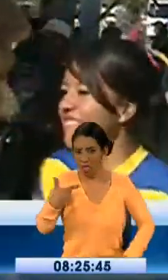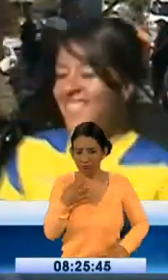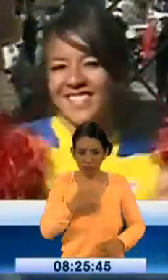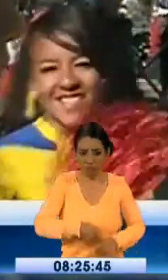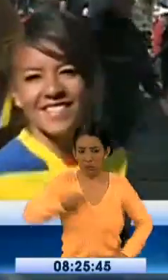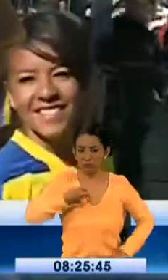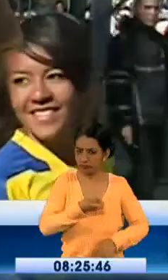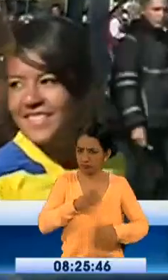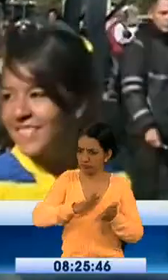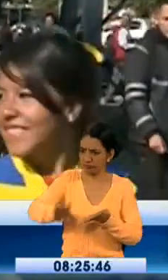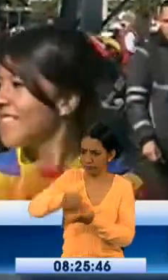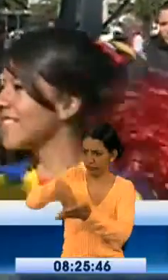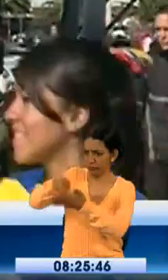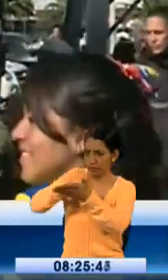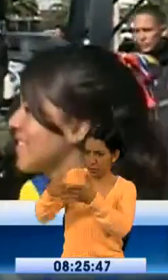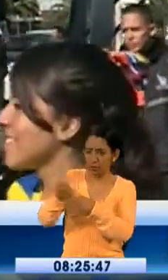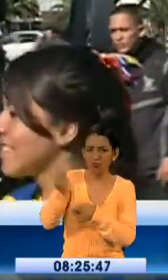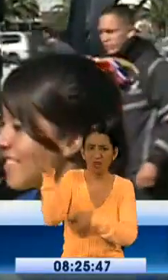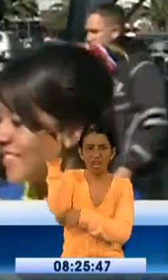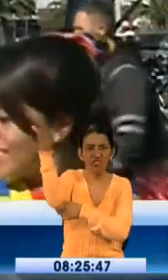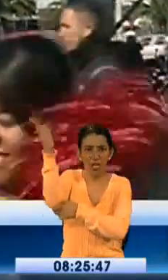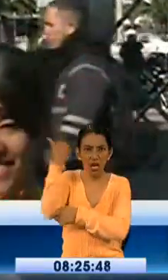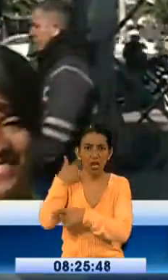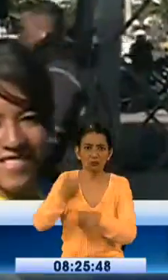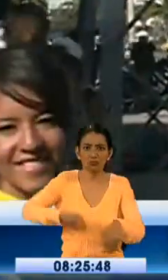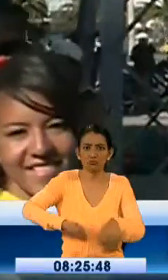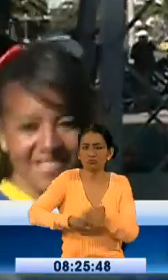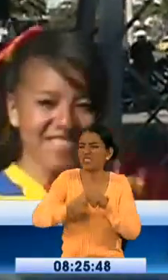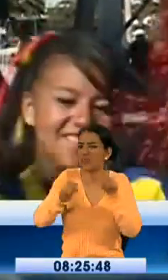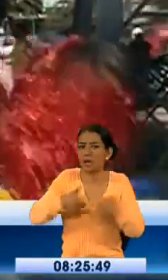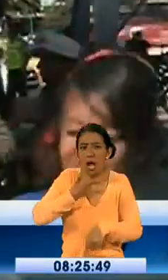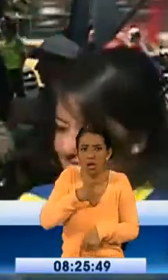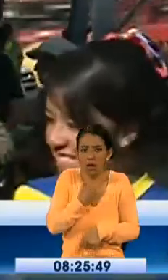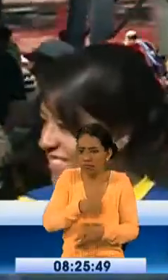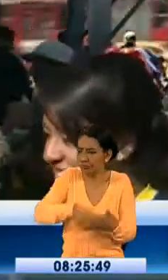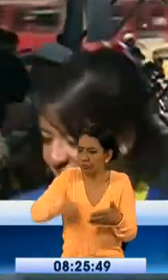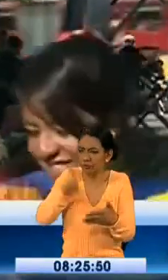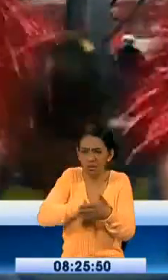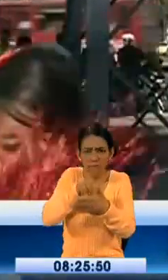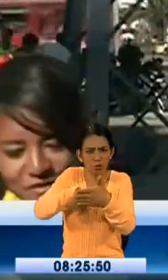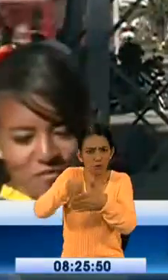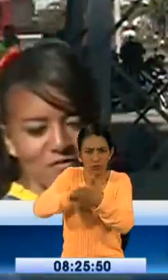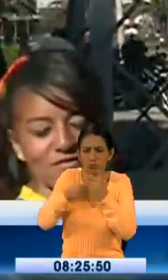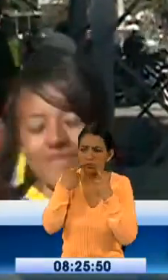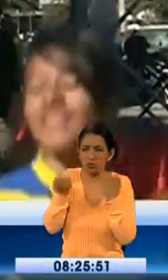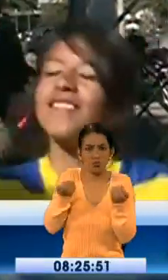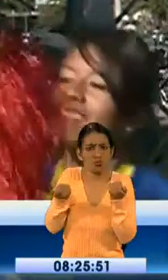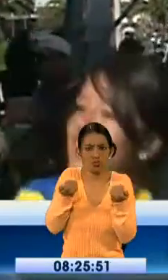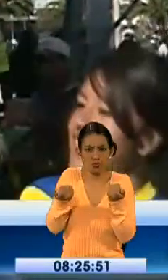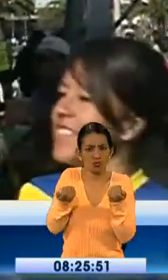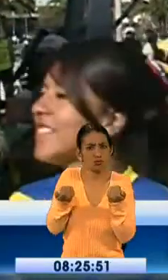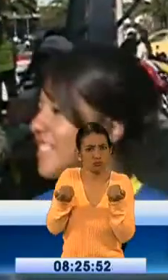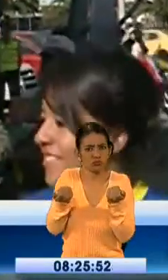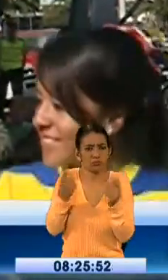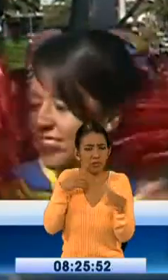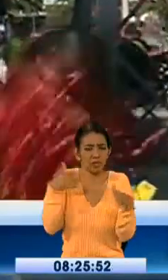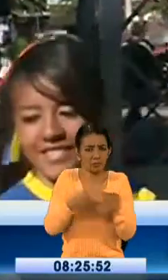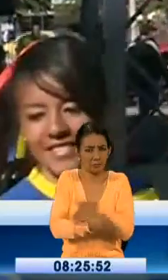espectáculo, banderas, astas, armas blancas, alcohol, todo eso se va a controlar estrictamente al acceso al